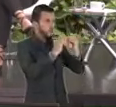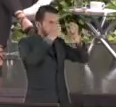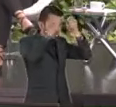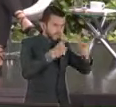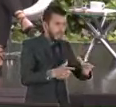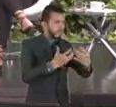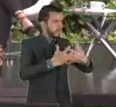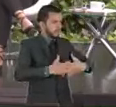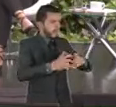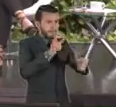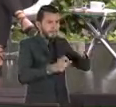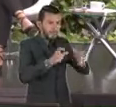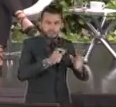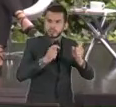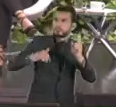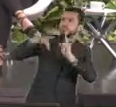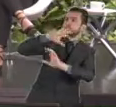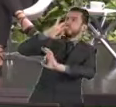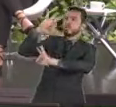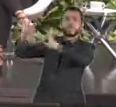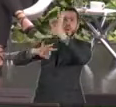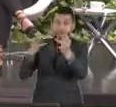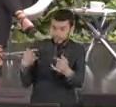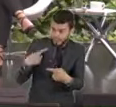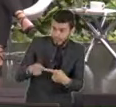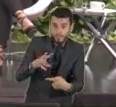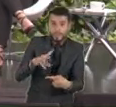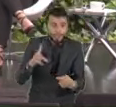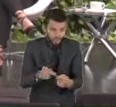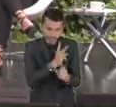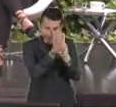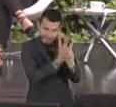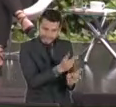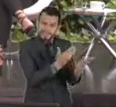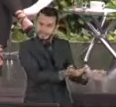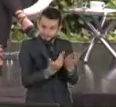hábitat y ambiental del siglo XXI, que cambie